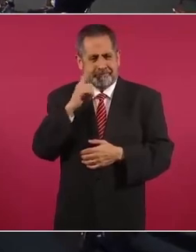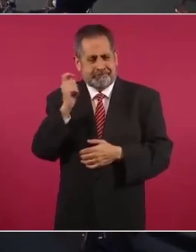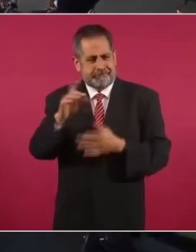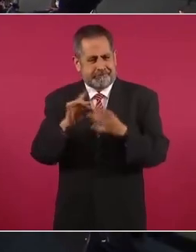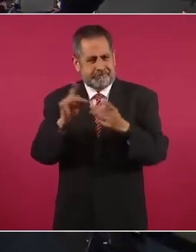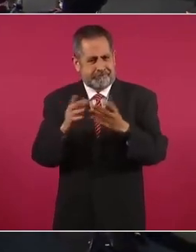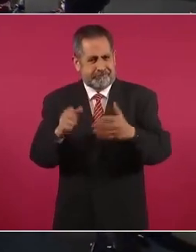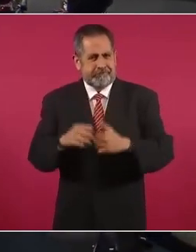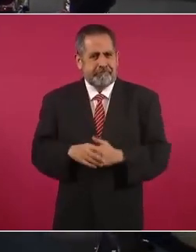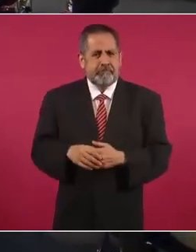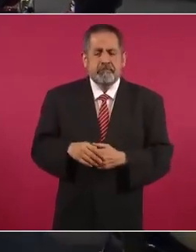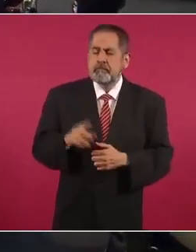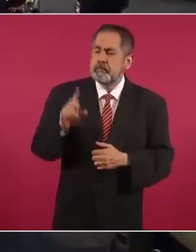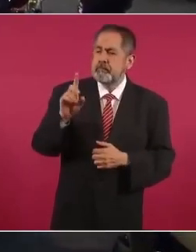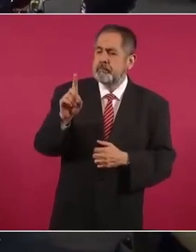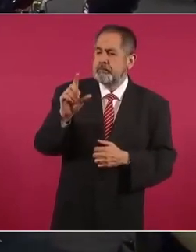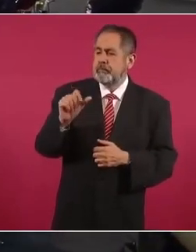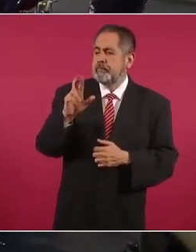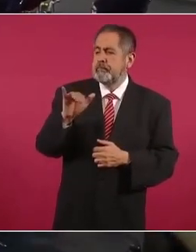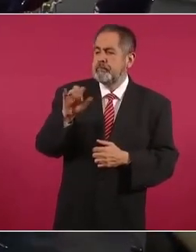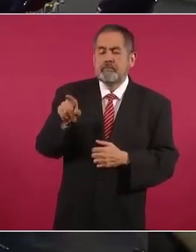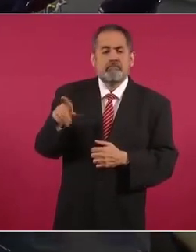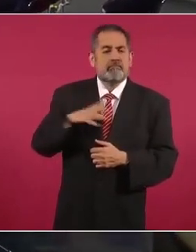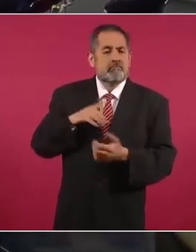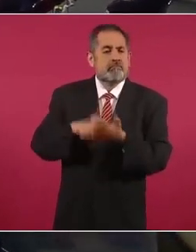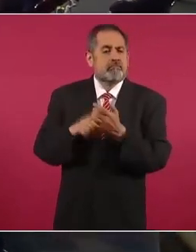Lo de Darío tiene una